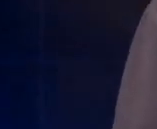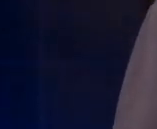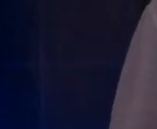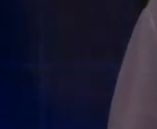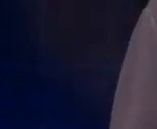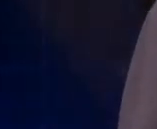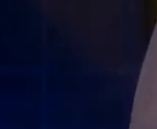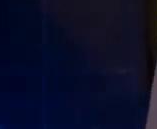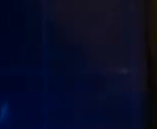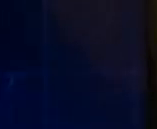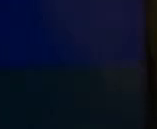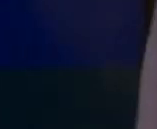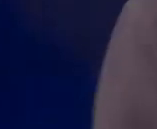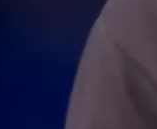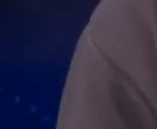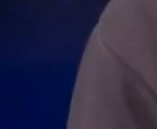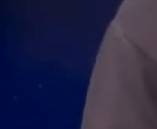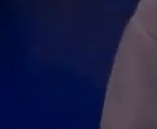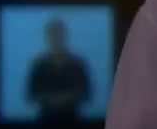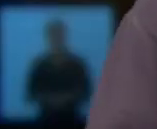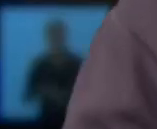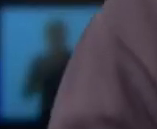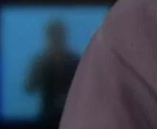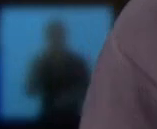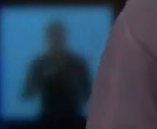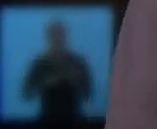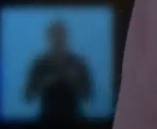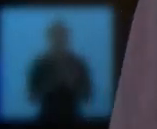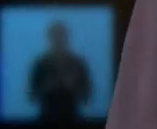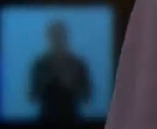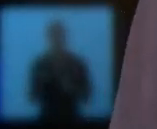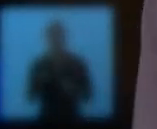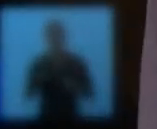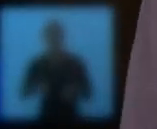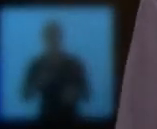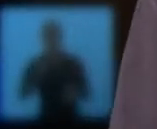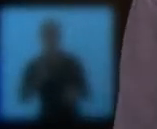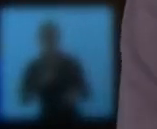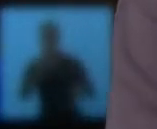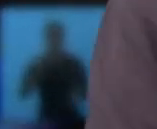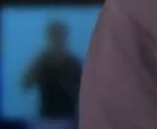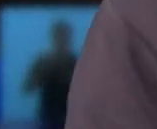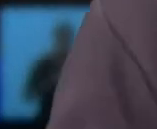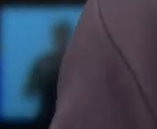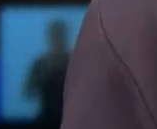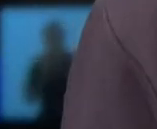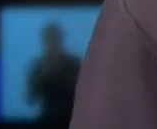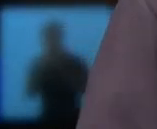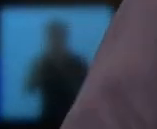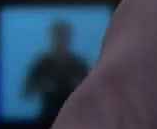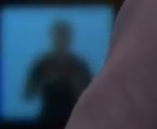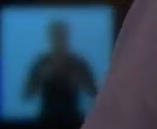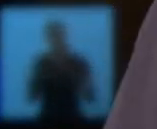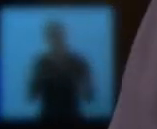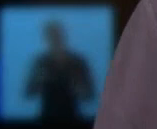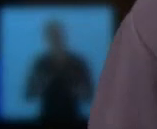por decirlo muy coloquialmente, repartida a palos a Macri y a Fernández, porque lo que está buscando él marcar una postura crítica frente al gobierno y a su vez tratar de canalizar algunos